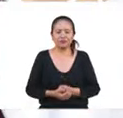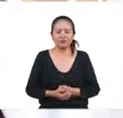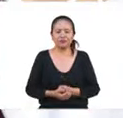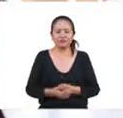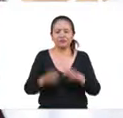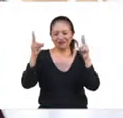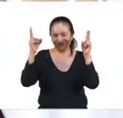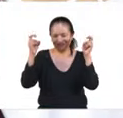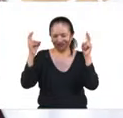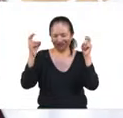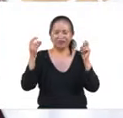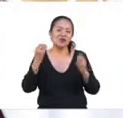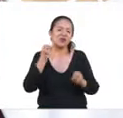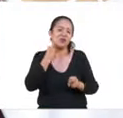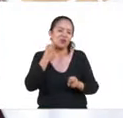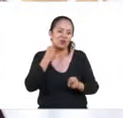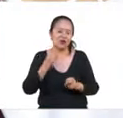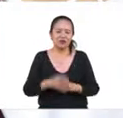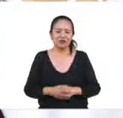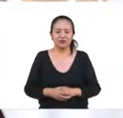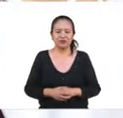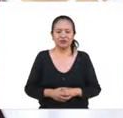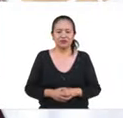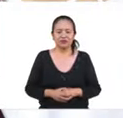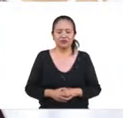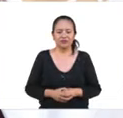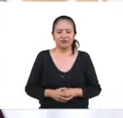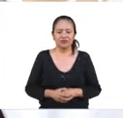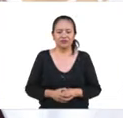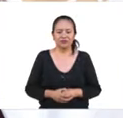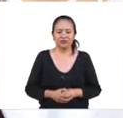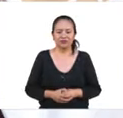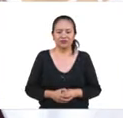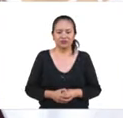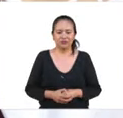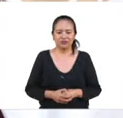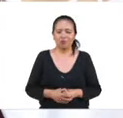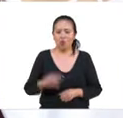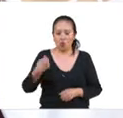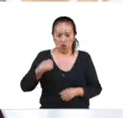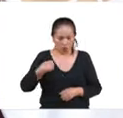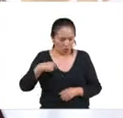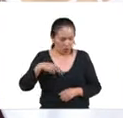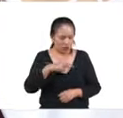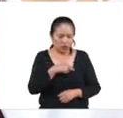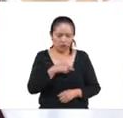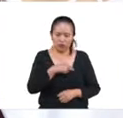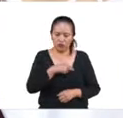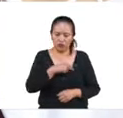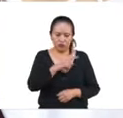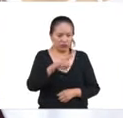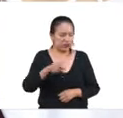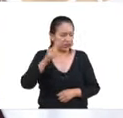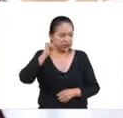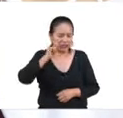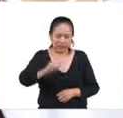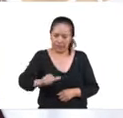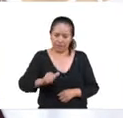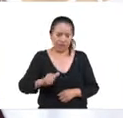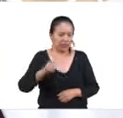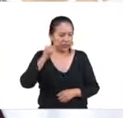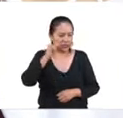tema del abogado que ella eligió. O sea, nosotros estamos, y siempre es así, en toda la disposición